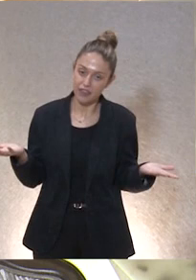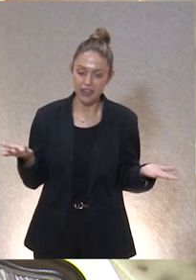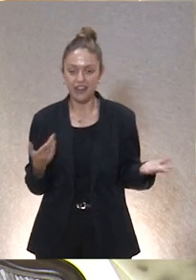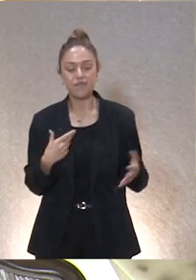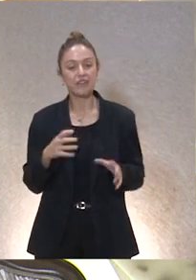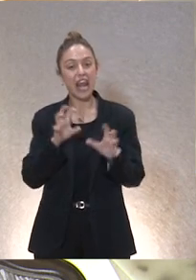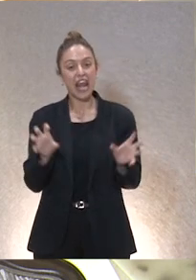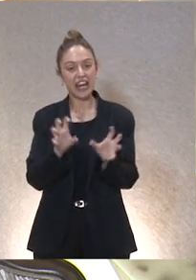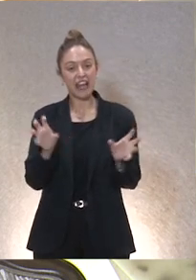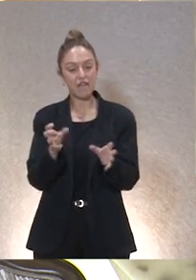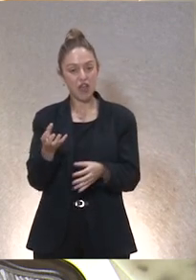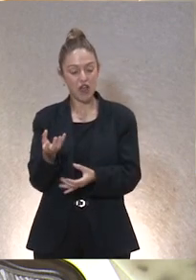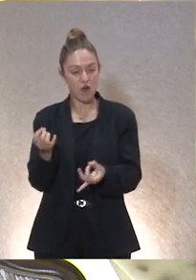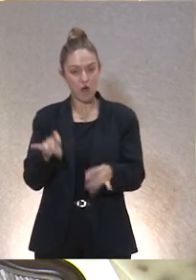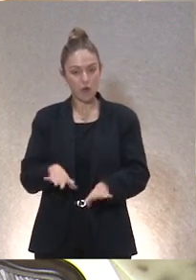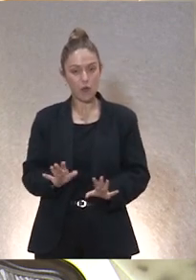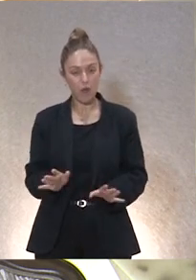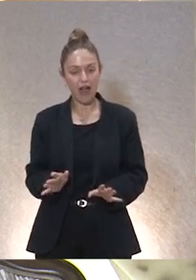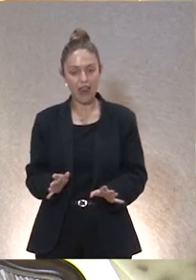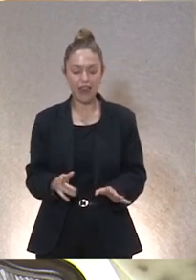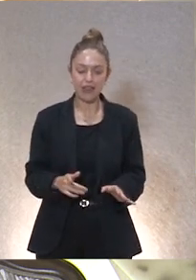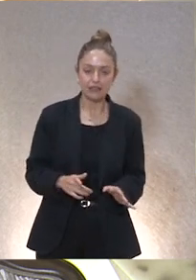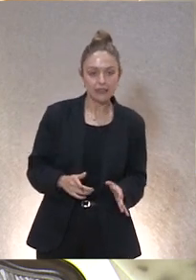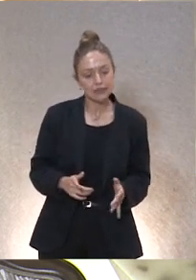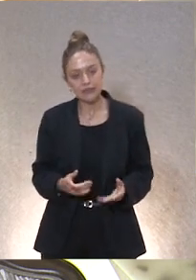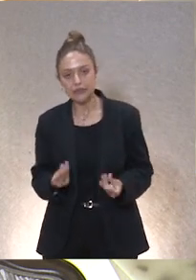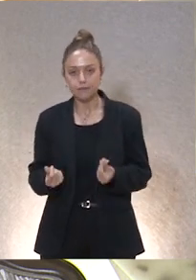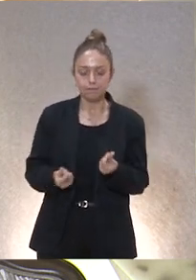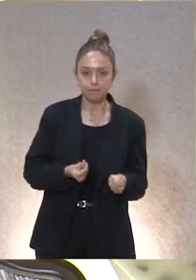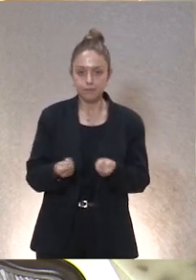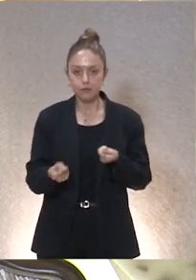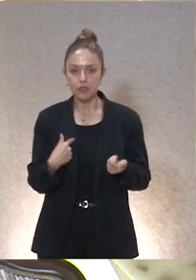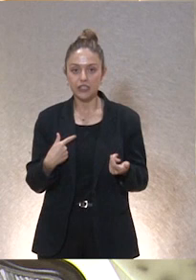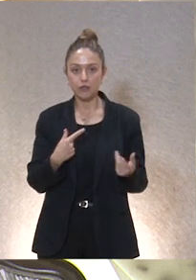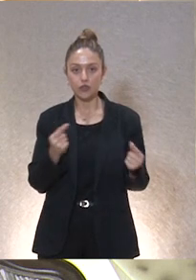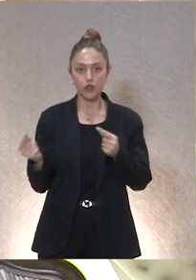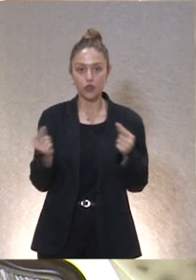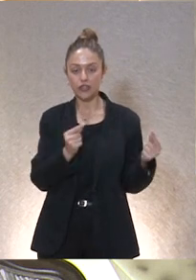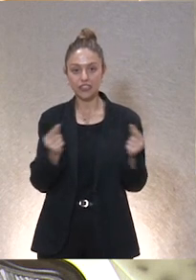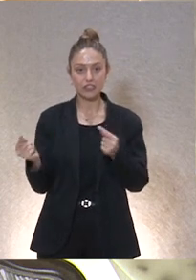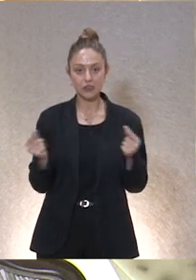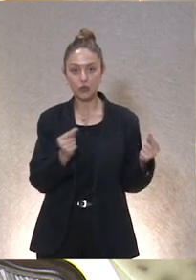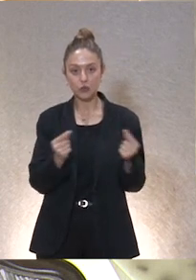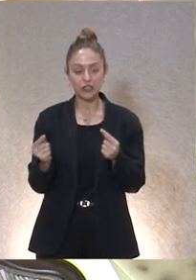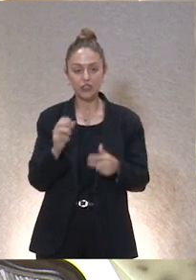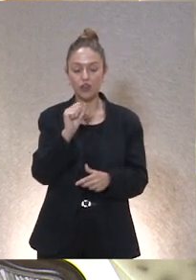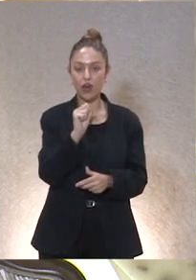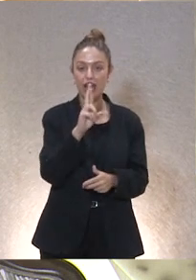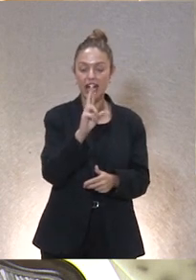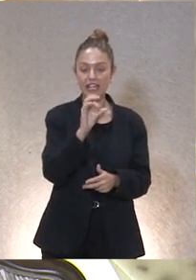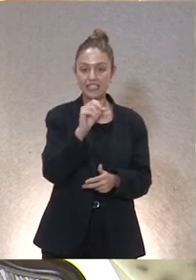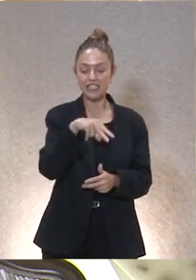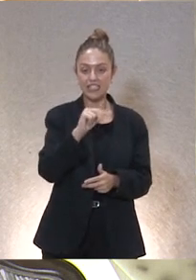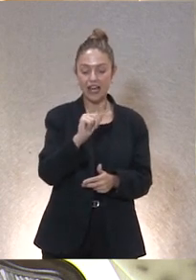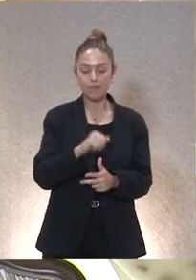radios el sesgo de las radios es tan Por ejemplo yo discuto vamos he discutido con Alina y con